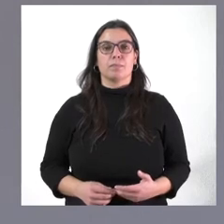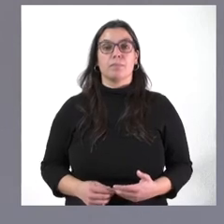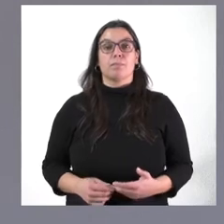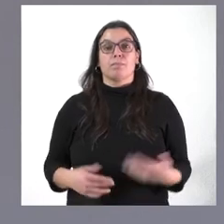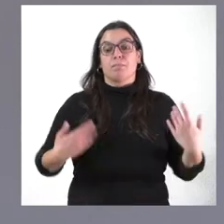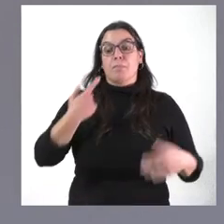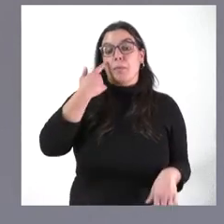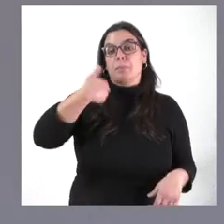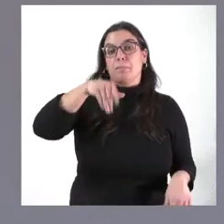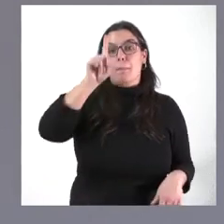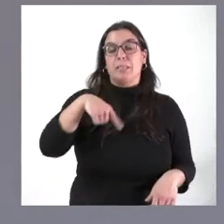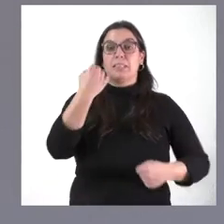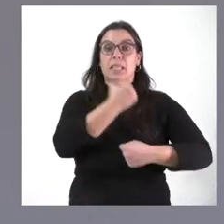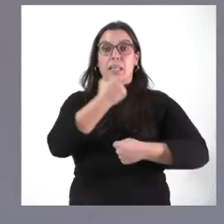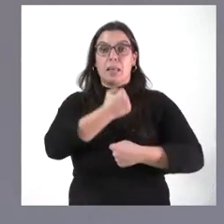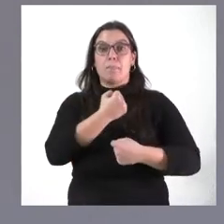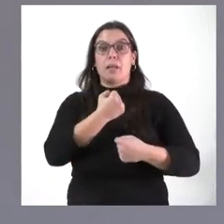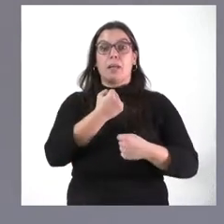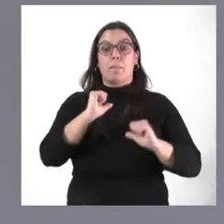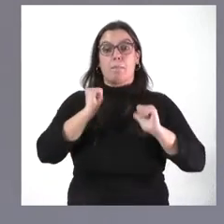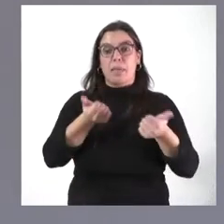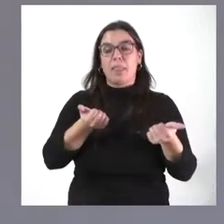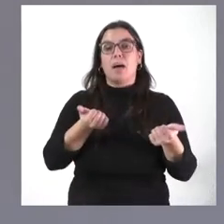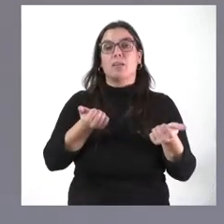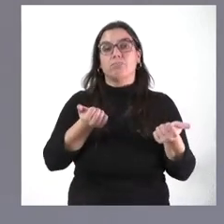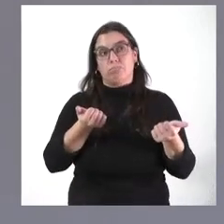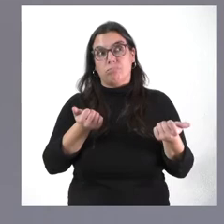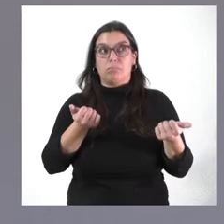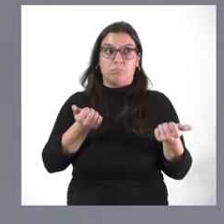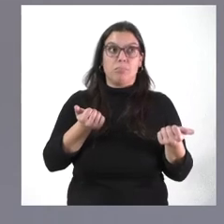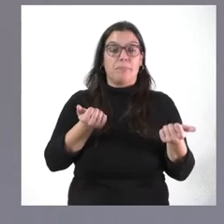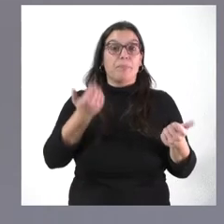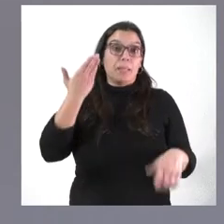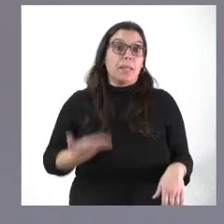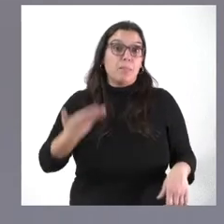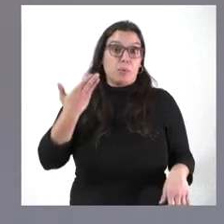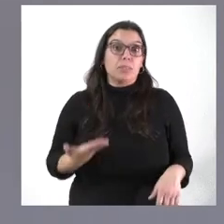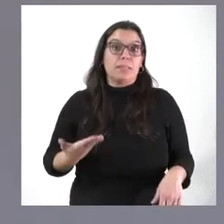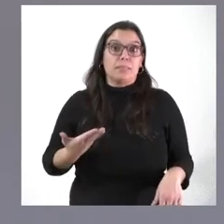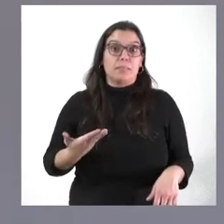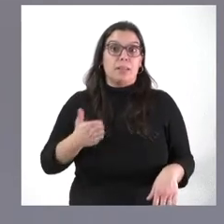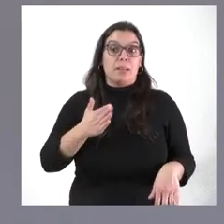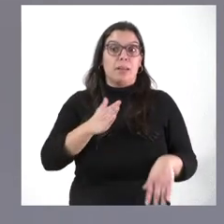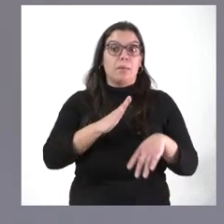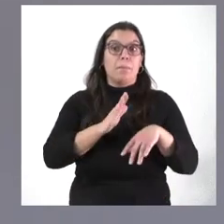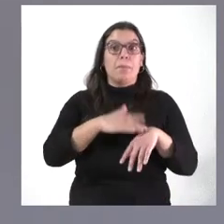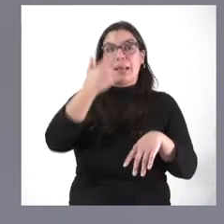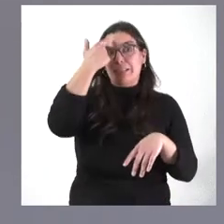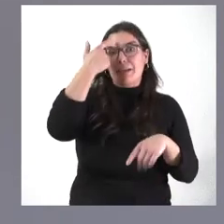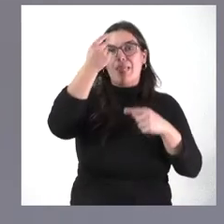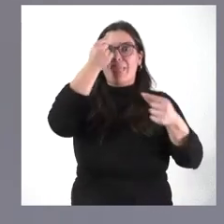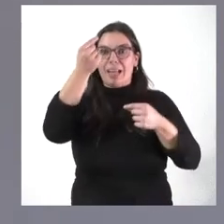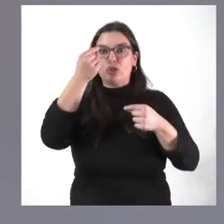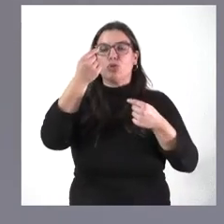que se encuentra ante nosotros que es un mes que es muy importante desde el punto de vista de los datos de la oferta turística